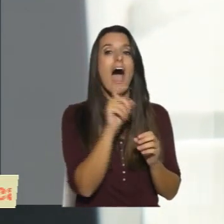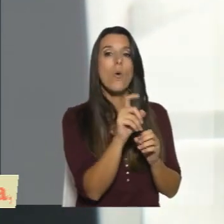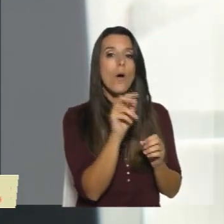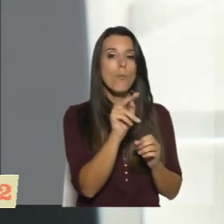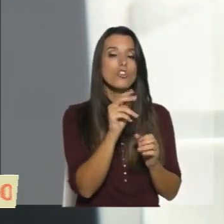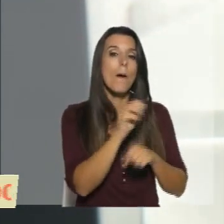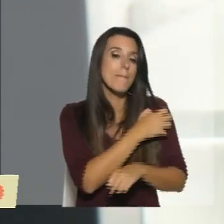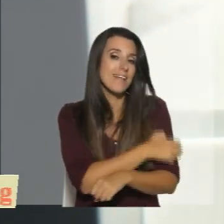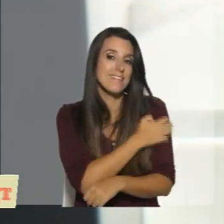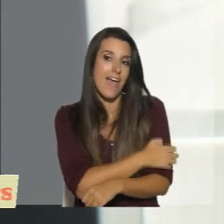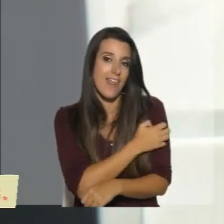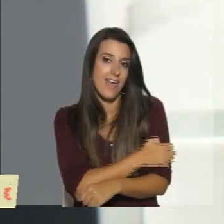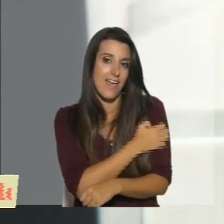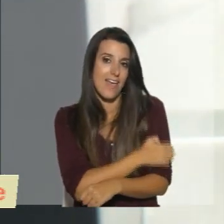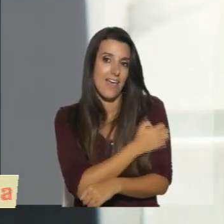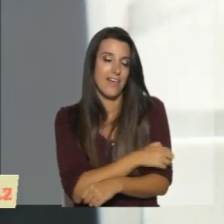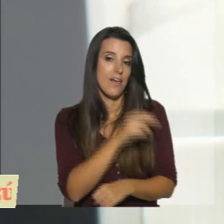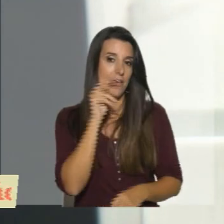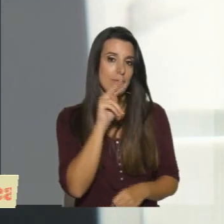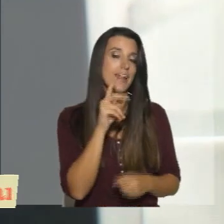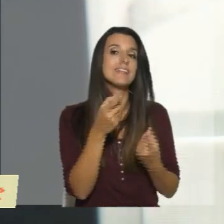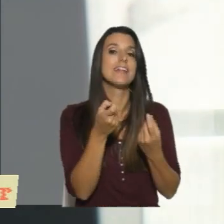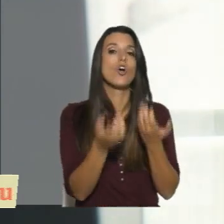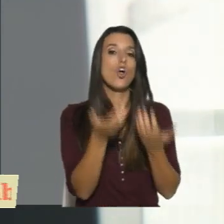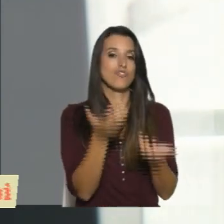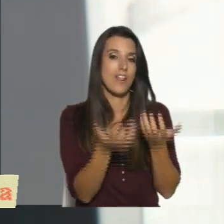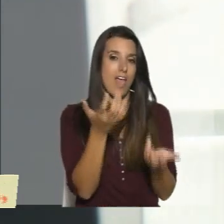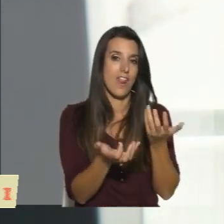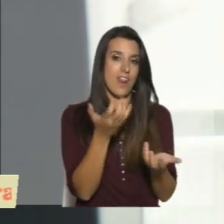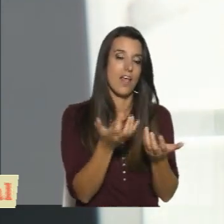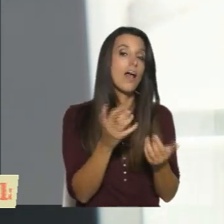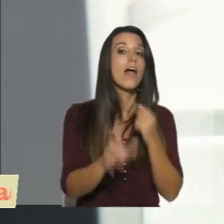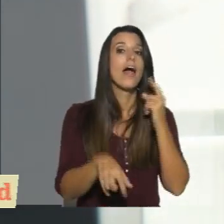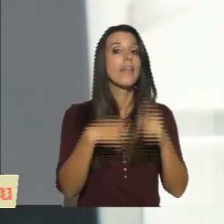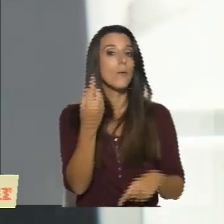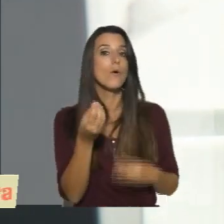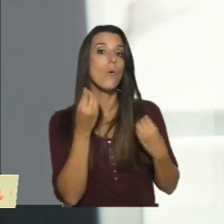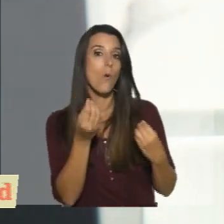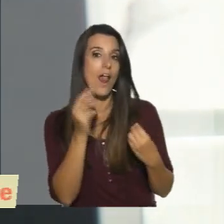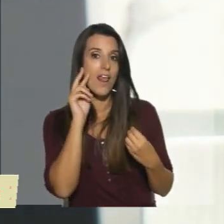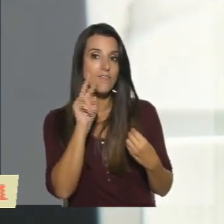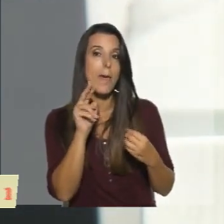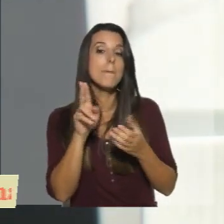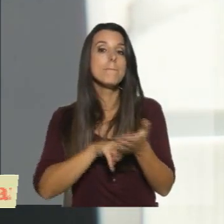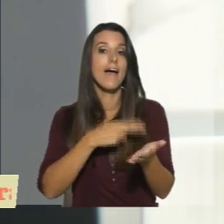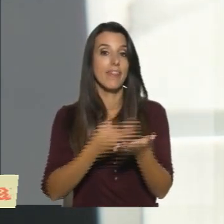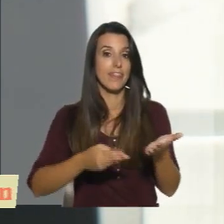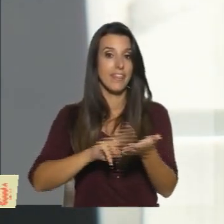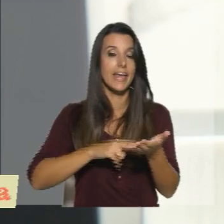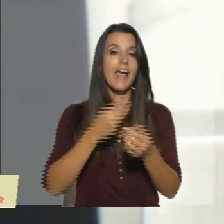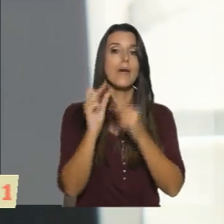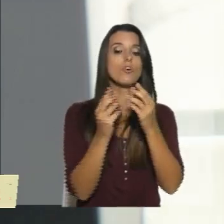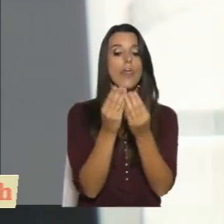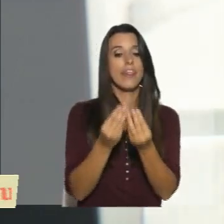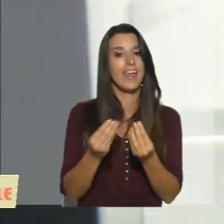que se cocine. Exacto. Que se vaya cocinando poco a poco. Y luego tengo por acá, ahí está, para la manteca. La vas a ir